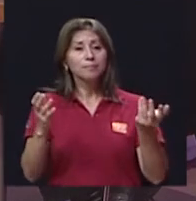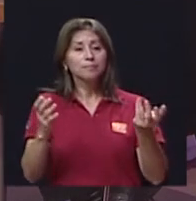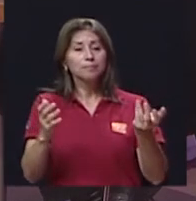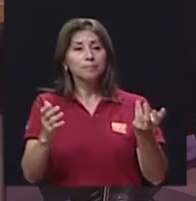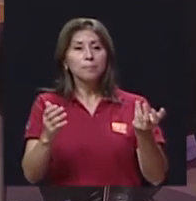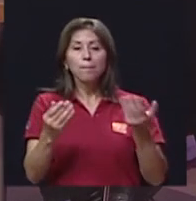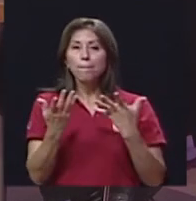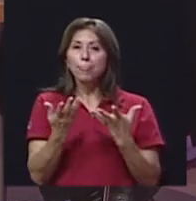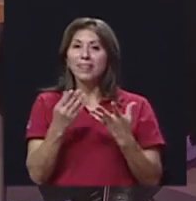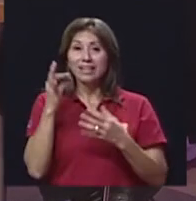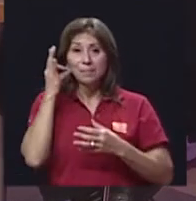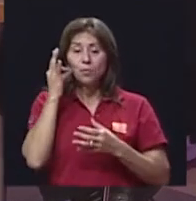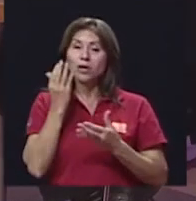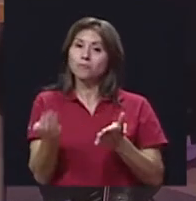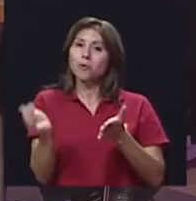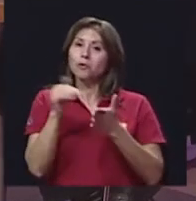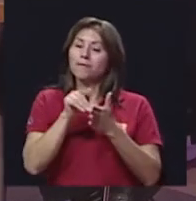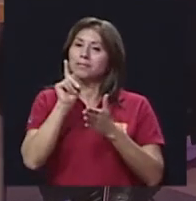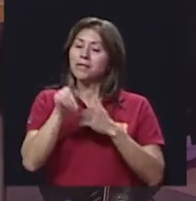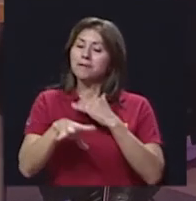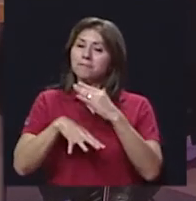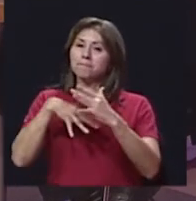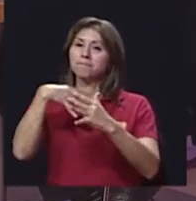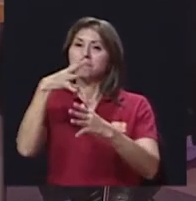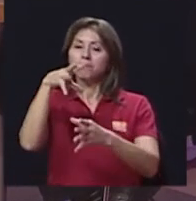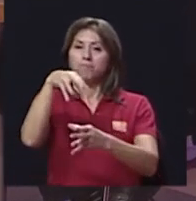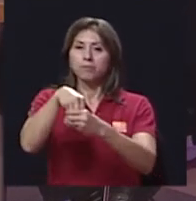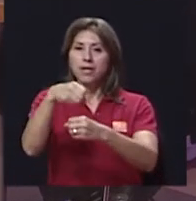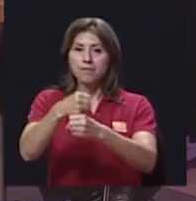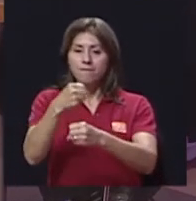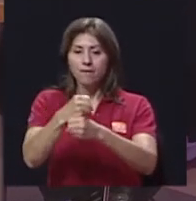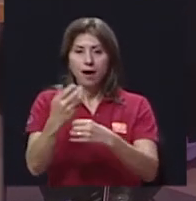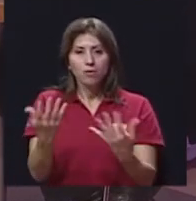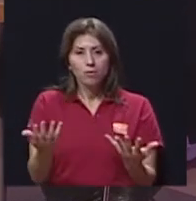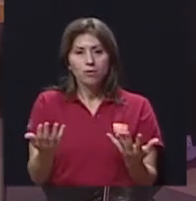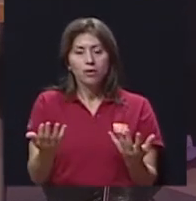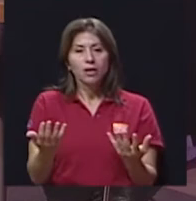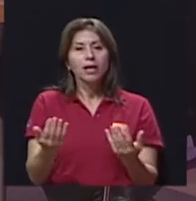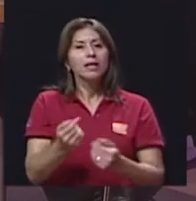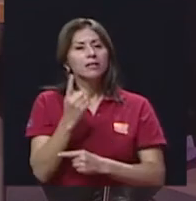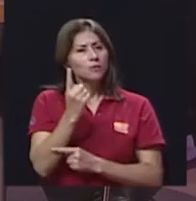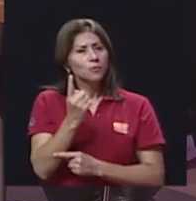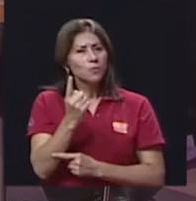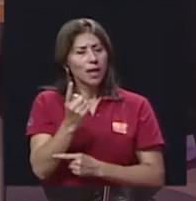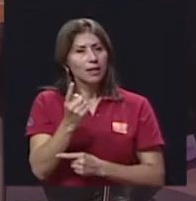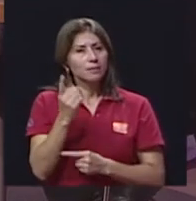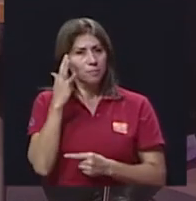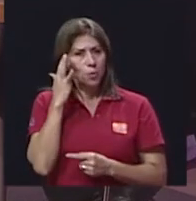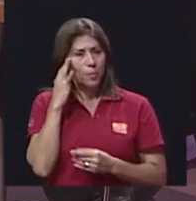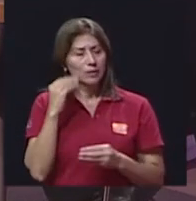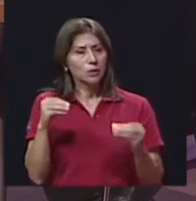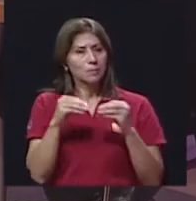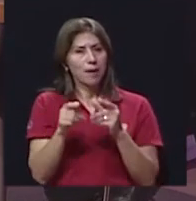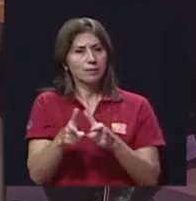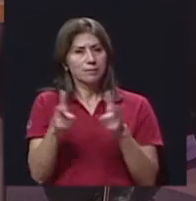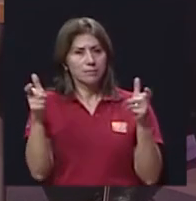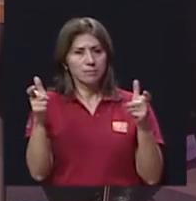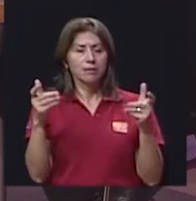la incorporación al trabajo fuera de la casa eso es una de las grandes preocupaciones porque